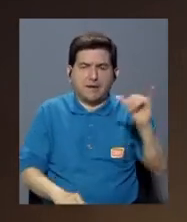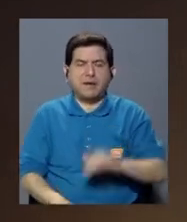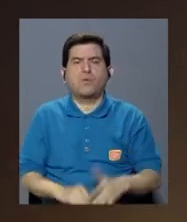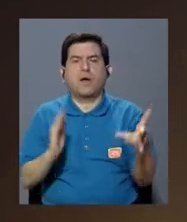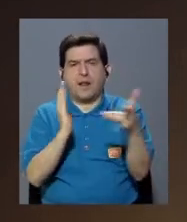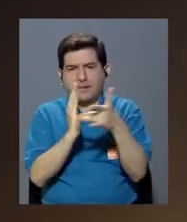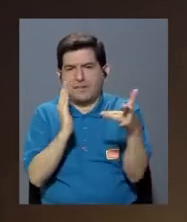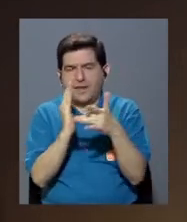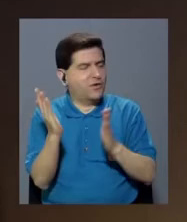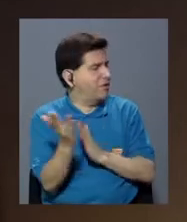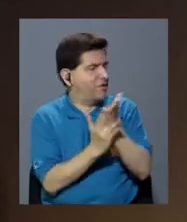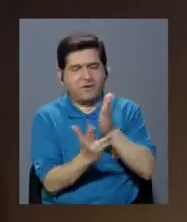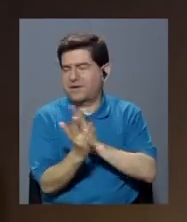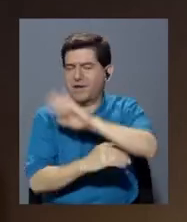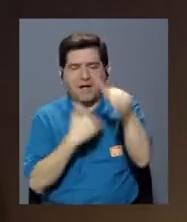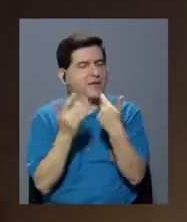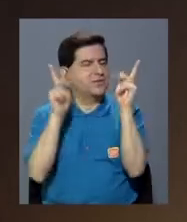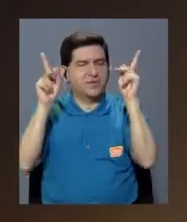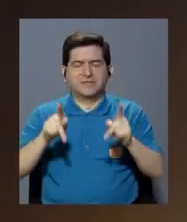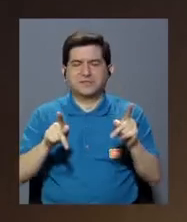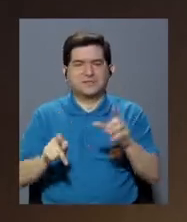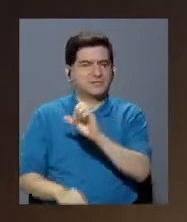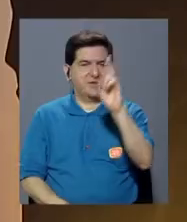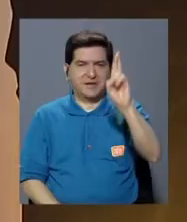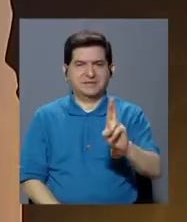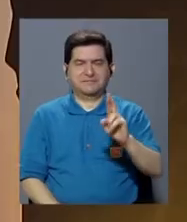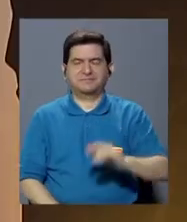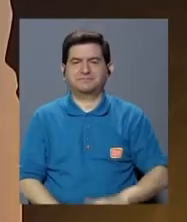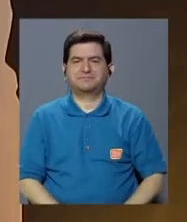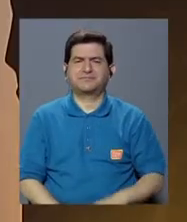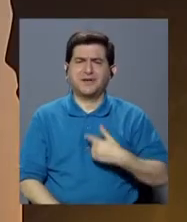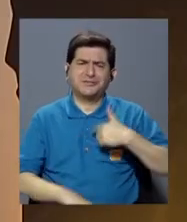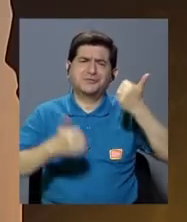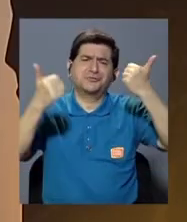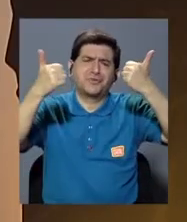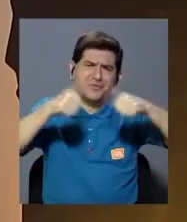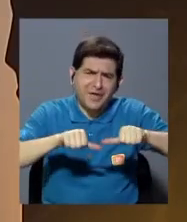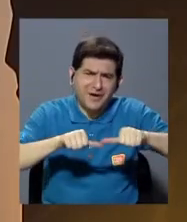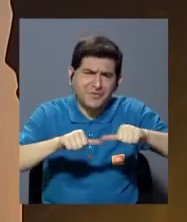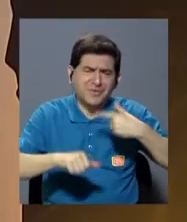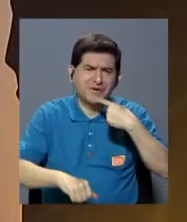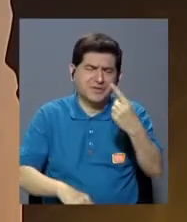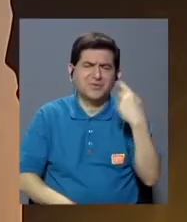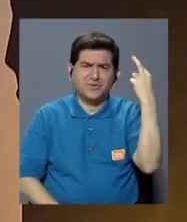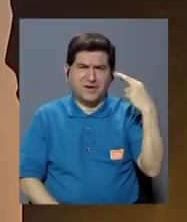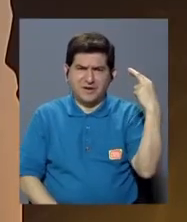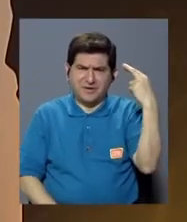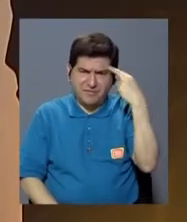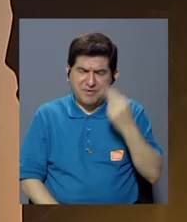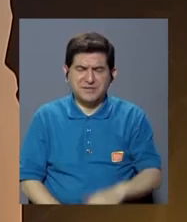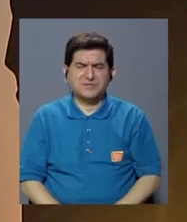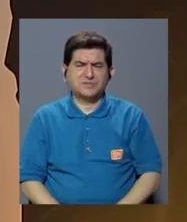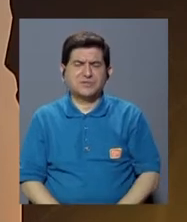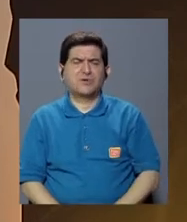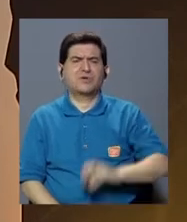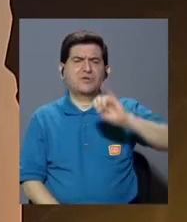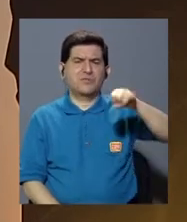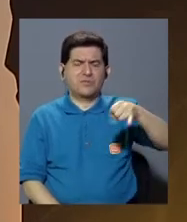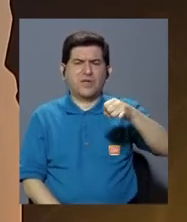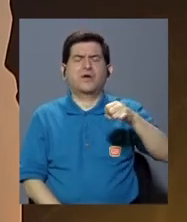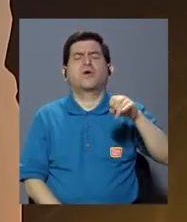ese lado también hay una tecnología que no es accesible a todos los costarricenses. Coincido con un poco la reflexión que hace don